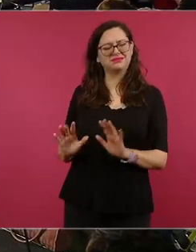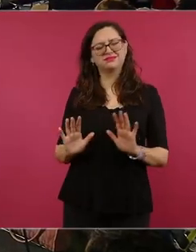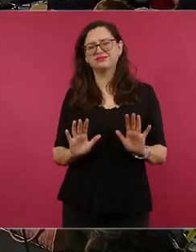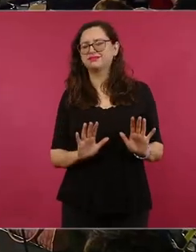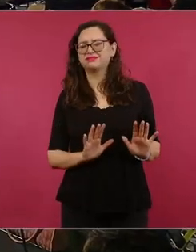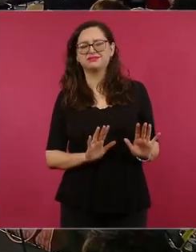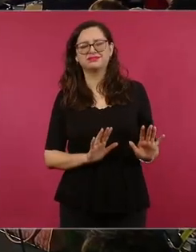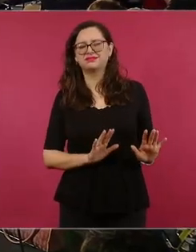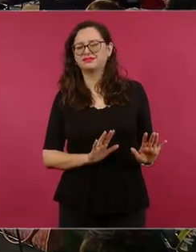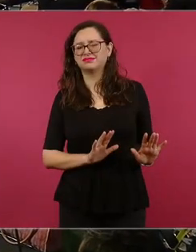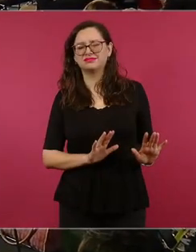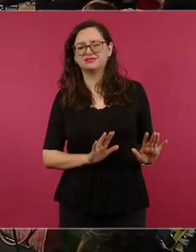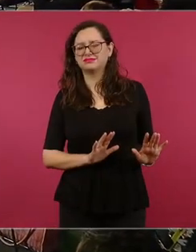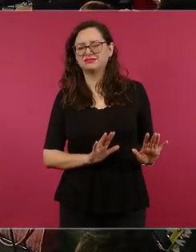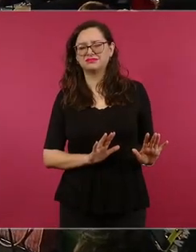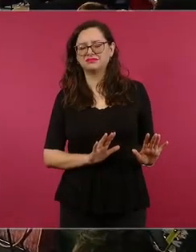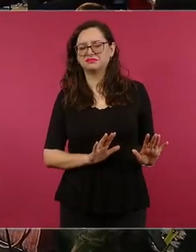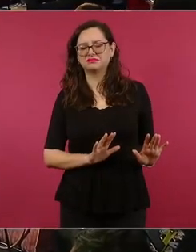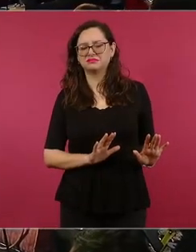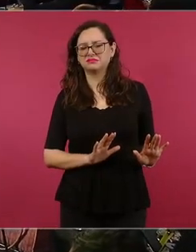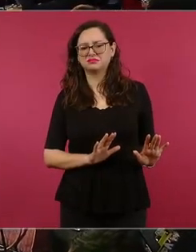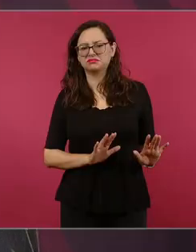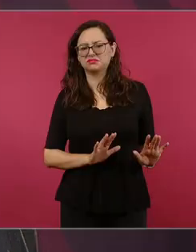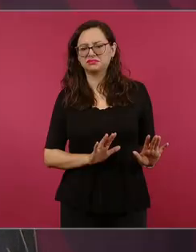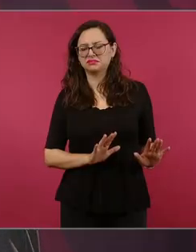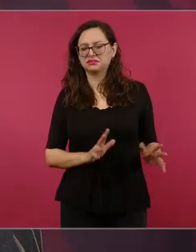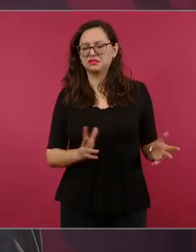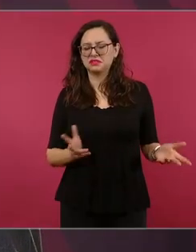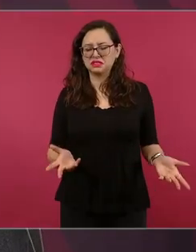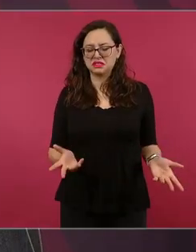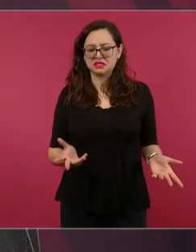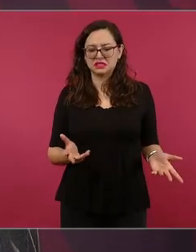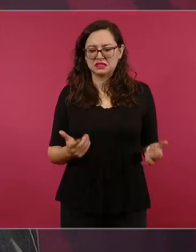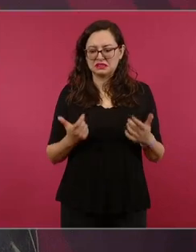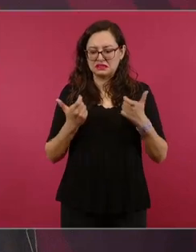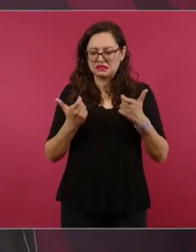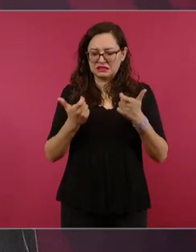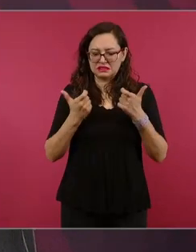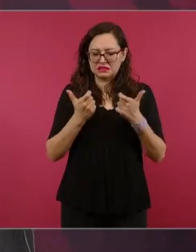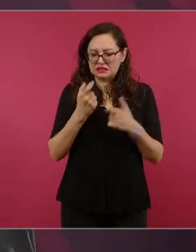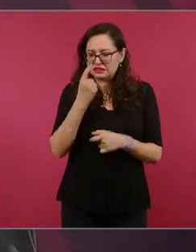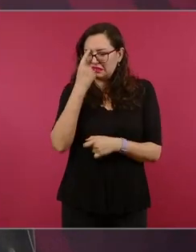a cometer actos de corrupción